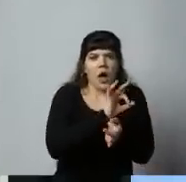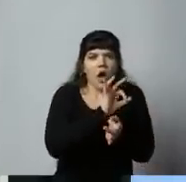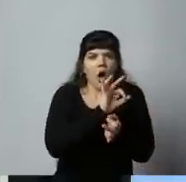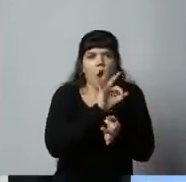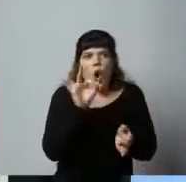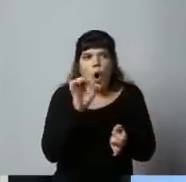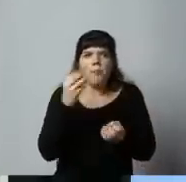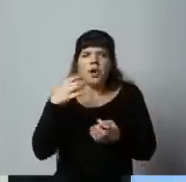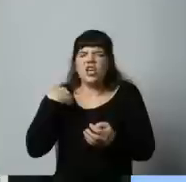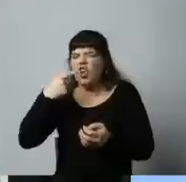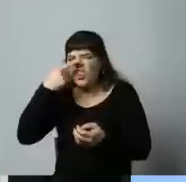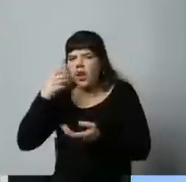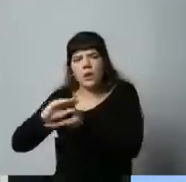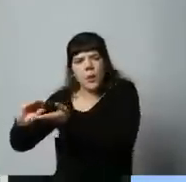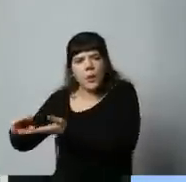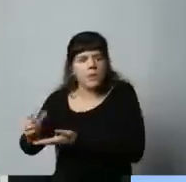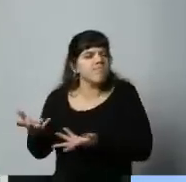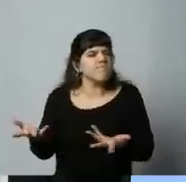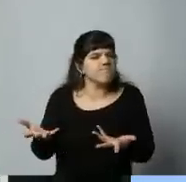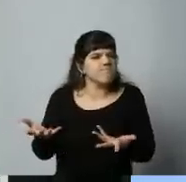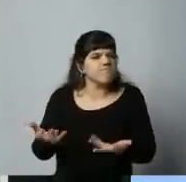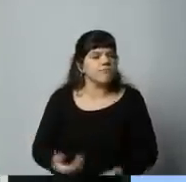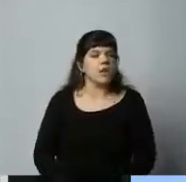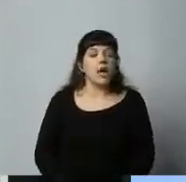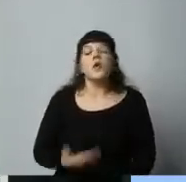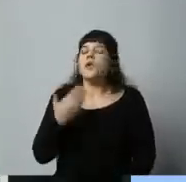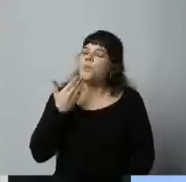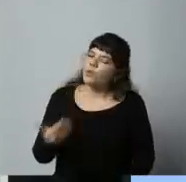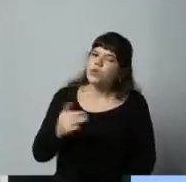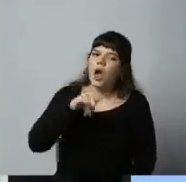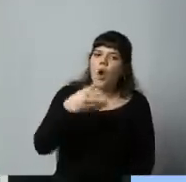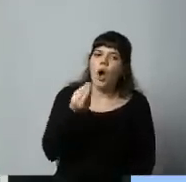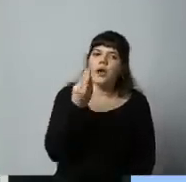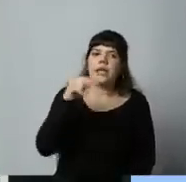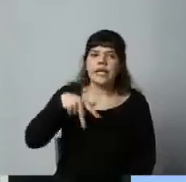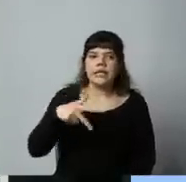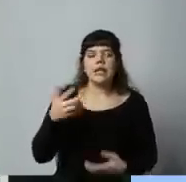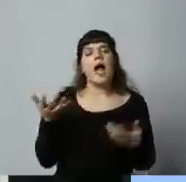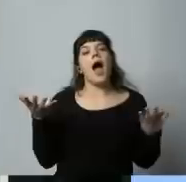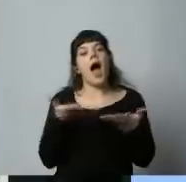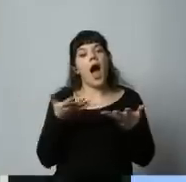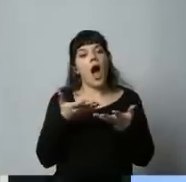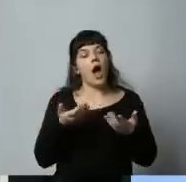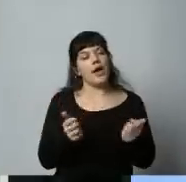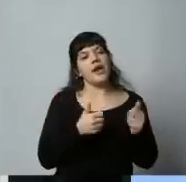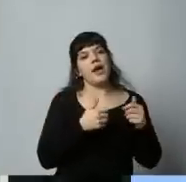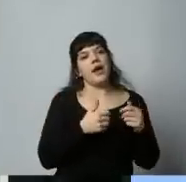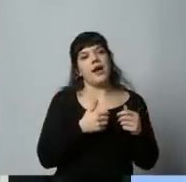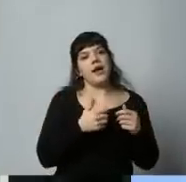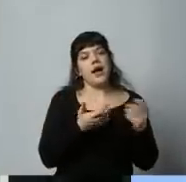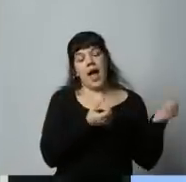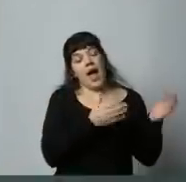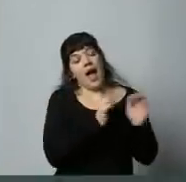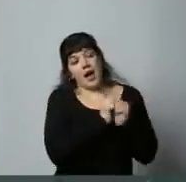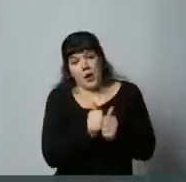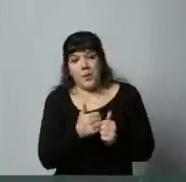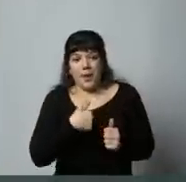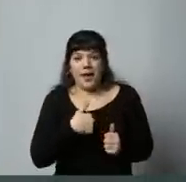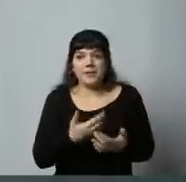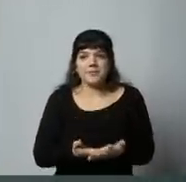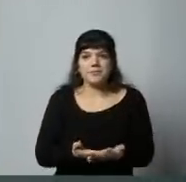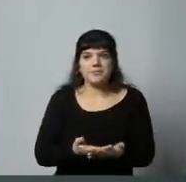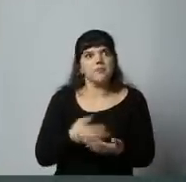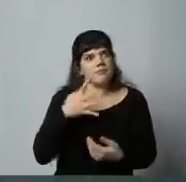interesa no es lo mismo gracias Joaquín eh nos acompaña ahora vamos a bueno bastante